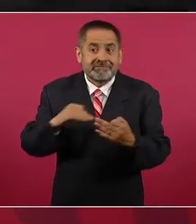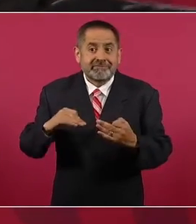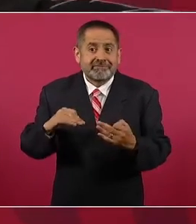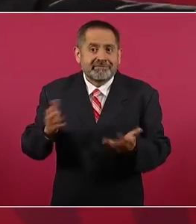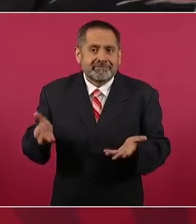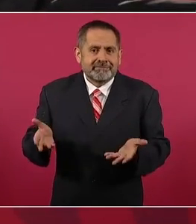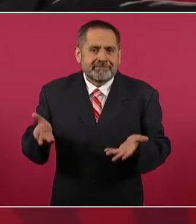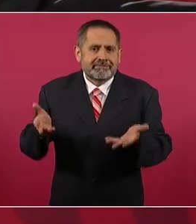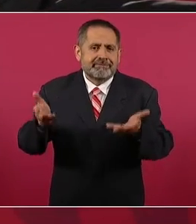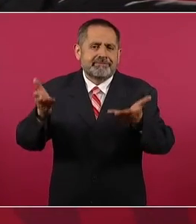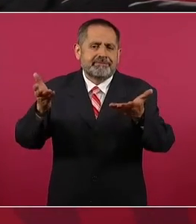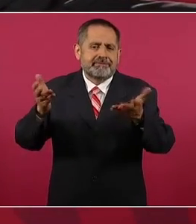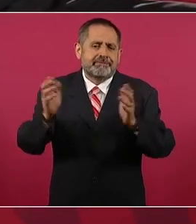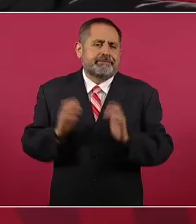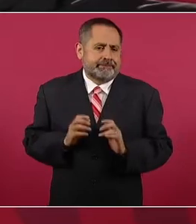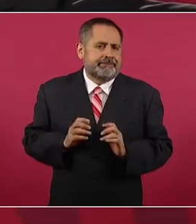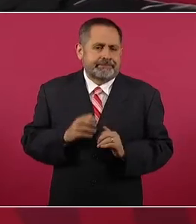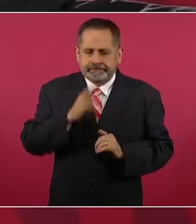llega a todos.